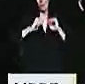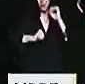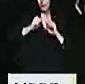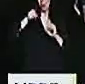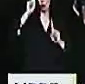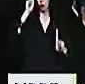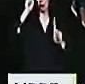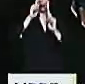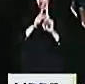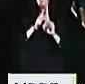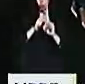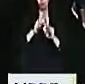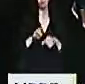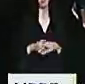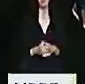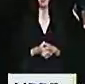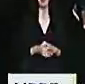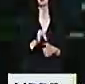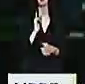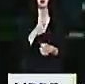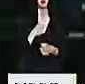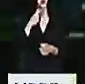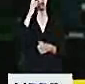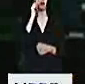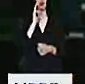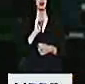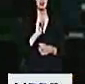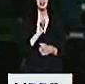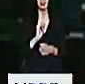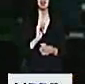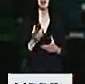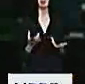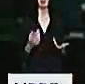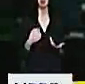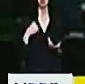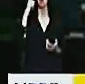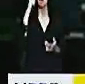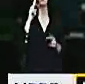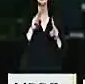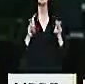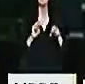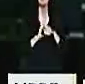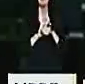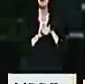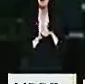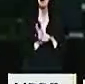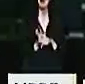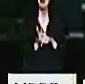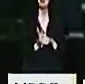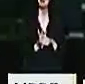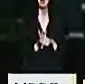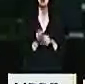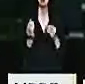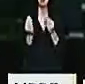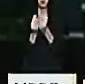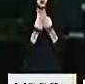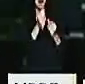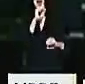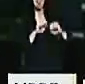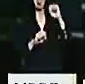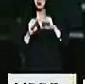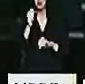acento aquí, más allá de lo transaccional, probablemente? Sí, yo creo que sí. Yo creo que con el tema de la pandemia, varias empresas se